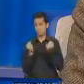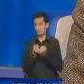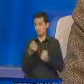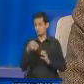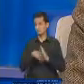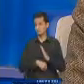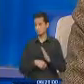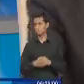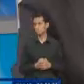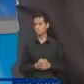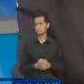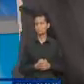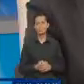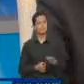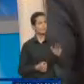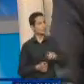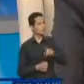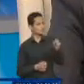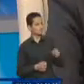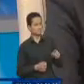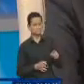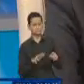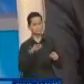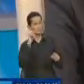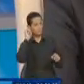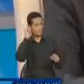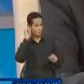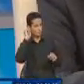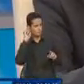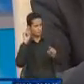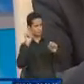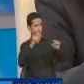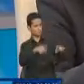por parte, en ese punto, Juan, Paulina. A ver,